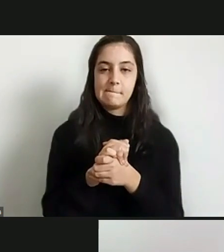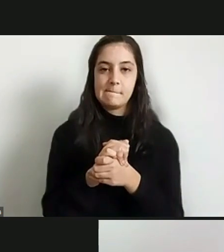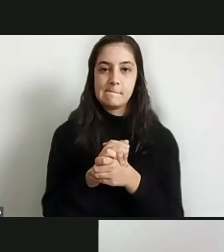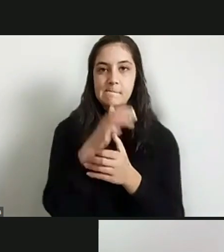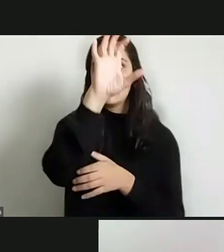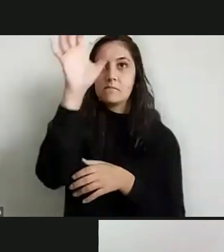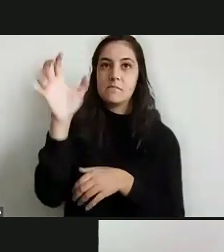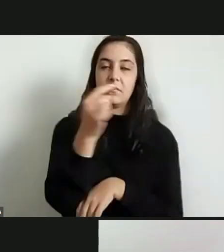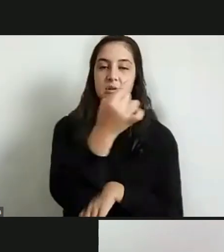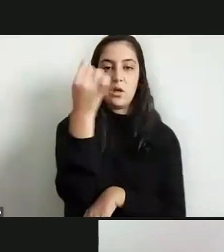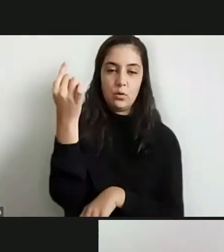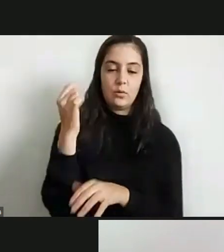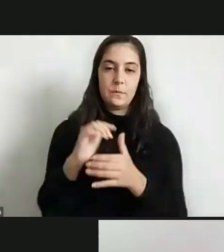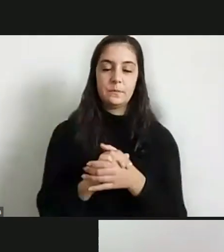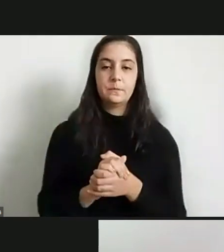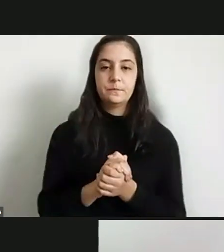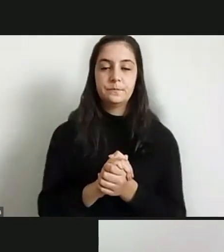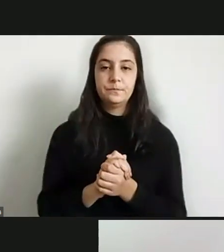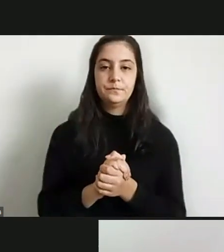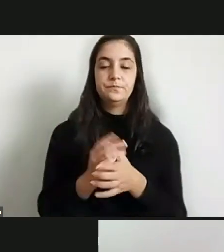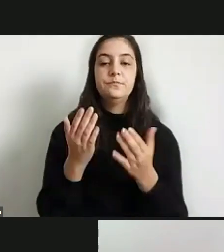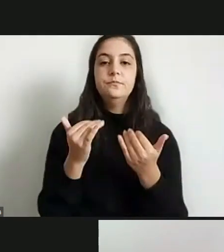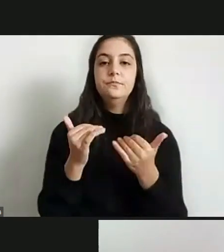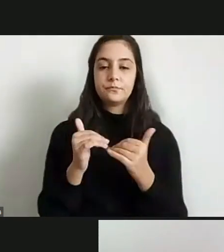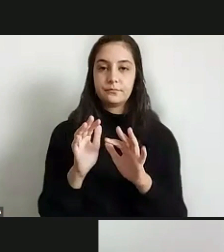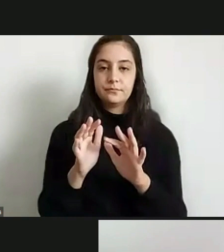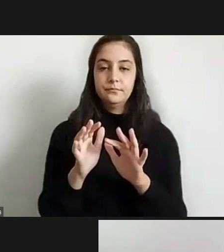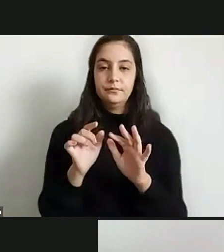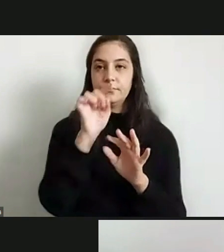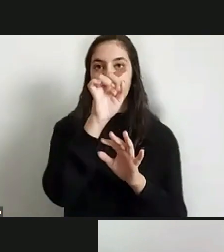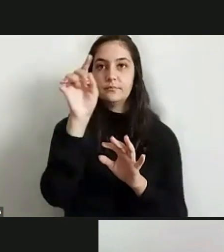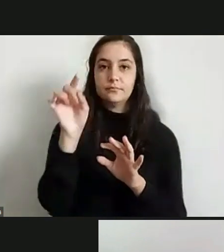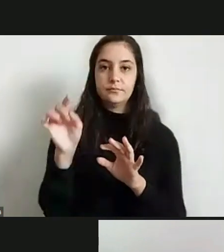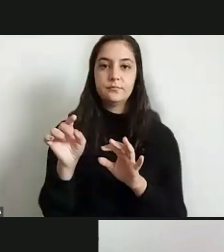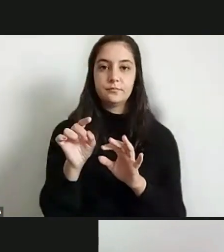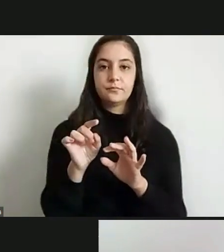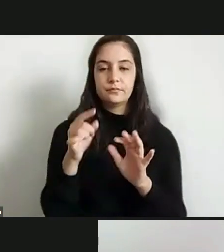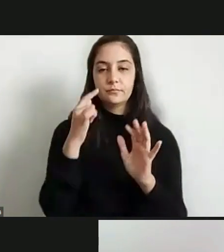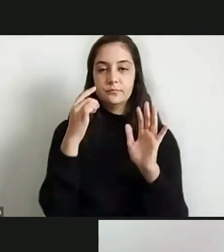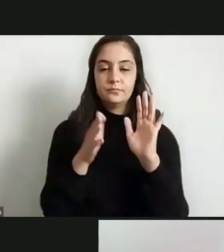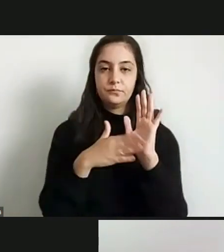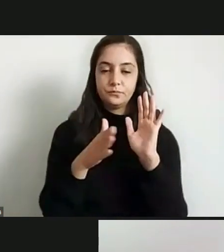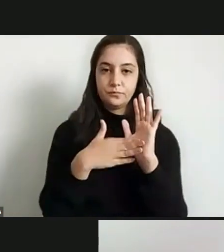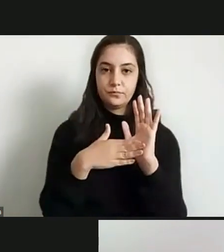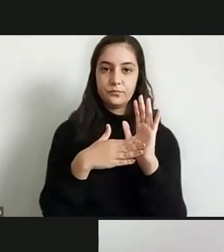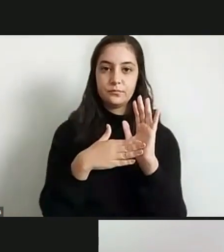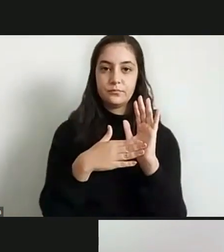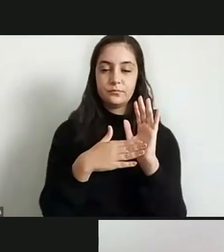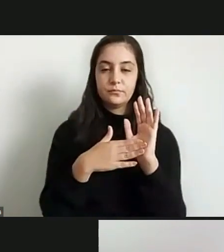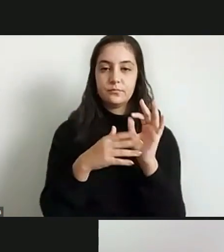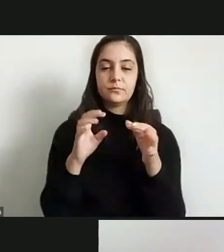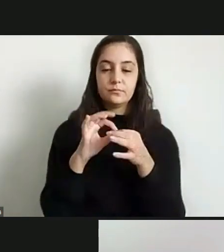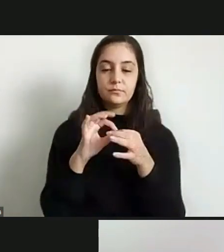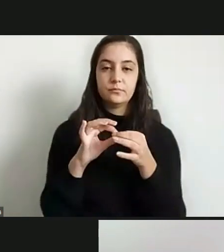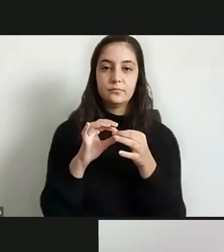país. Pero estas muestras representan a la población